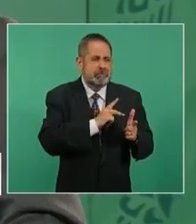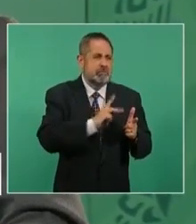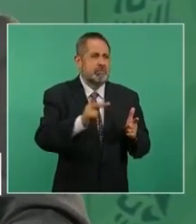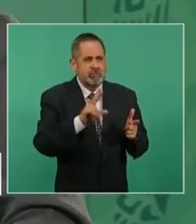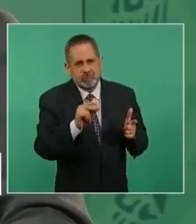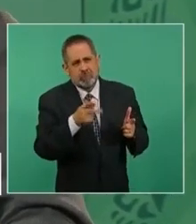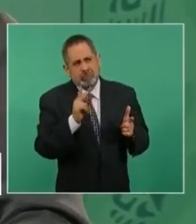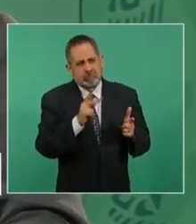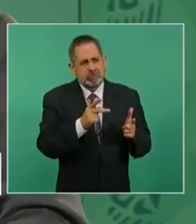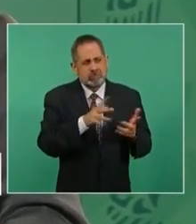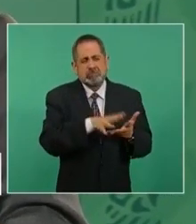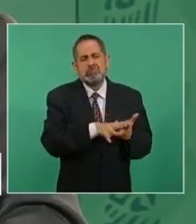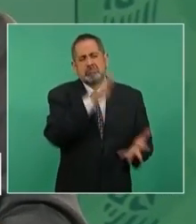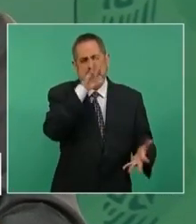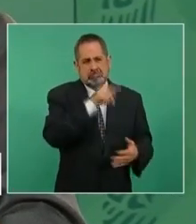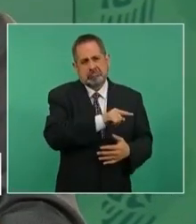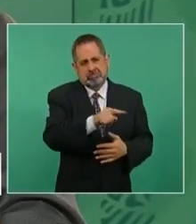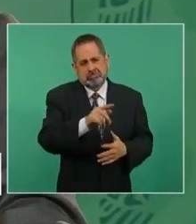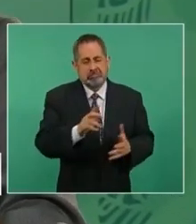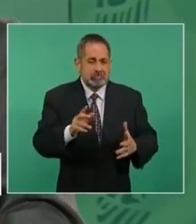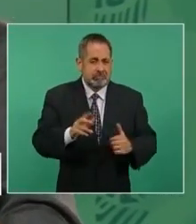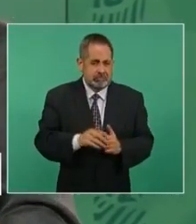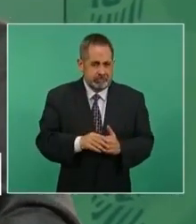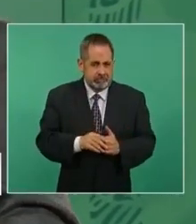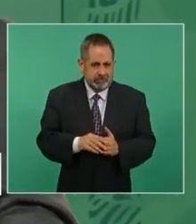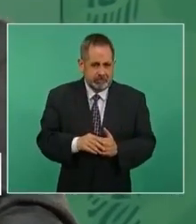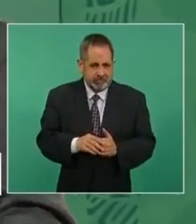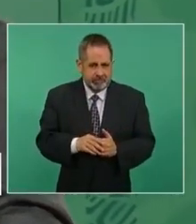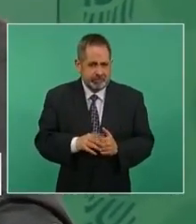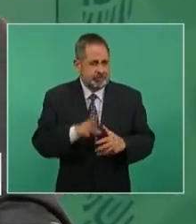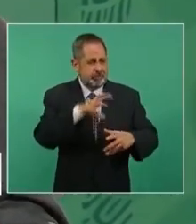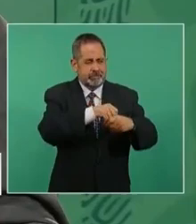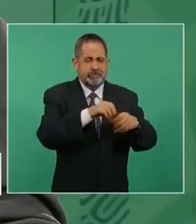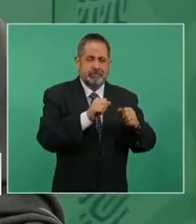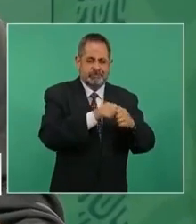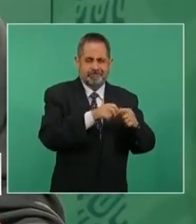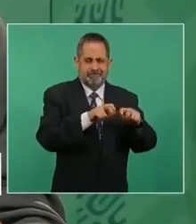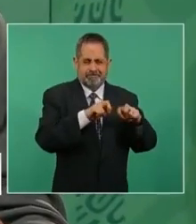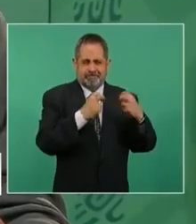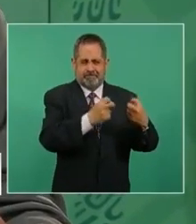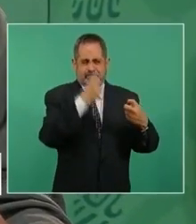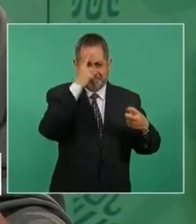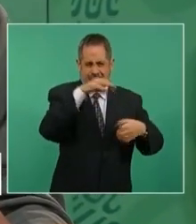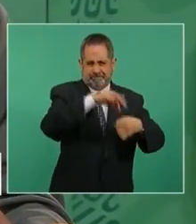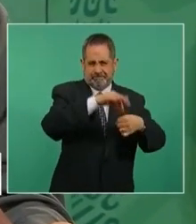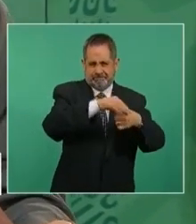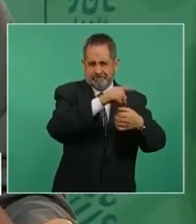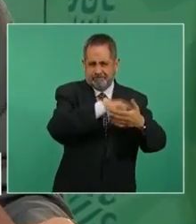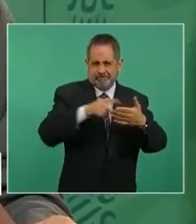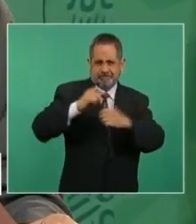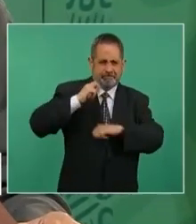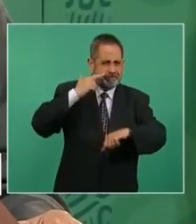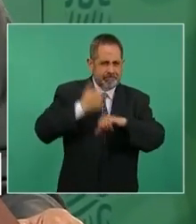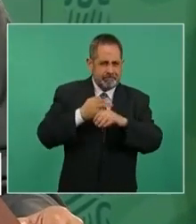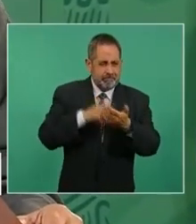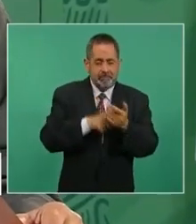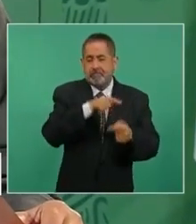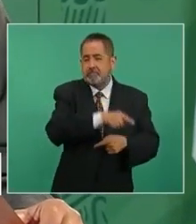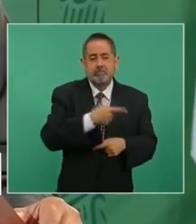antes del 2018, pues un presidencialismo de minoría, de gobiernos divididos. A partir del 2018